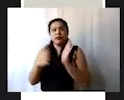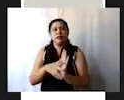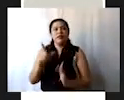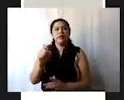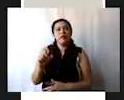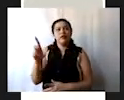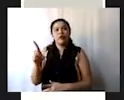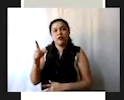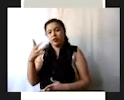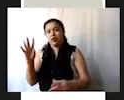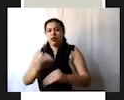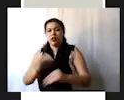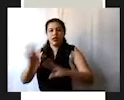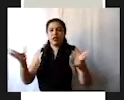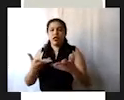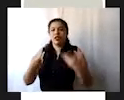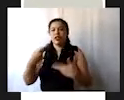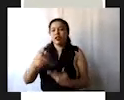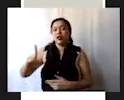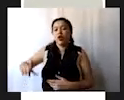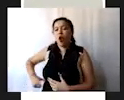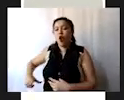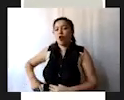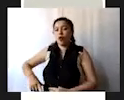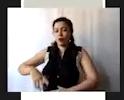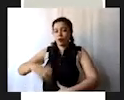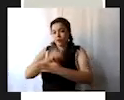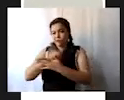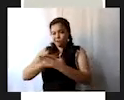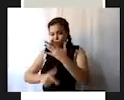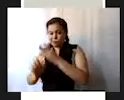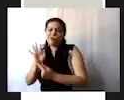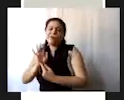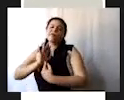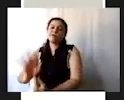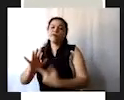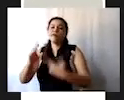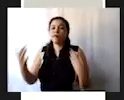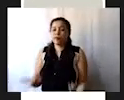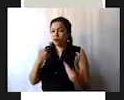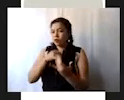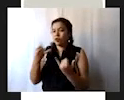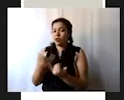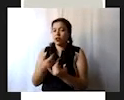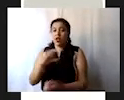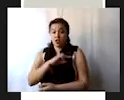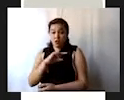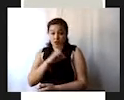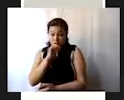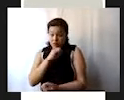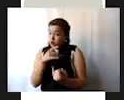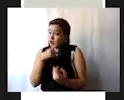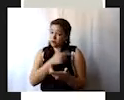es, por supuesto, hacer que el gobierno rinda cuentas como parte de una incidencia, hacer que el sector privado sin duda rinda